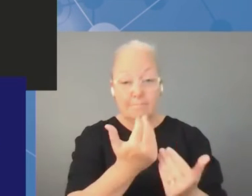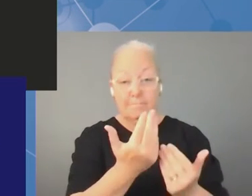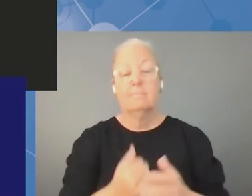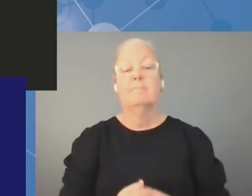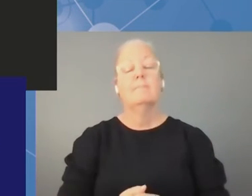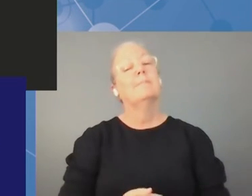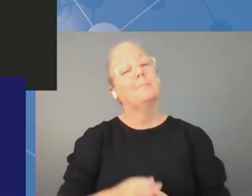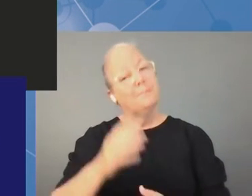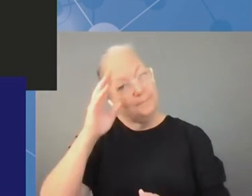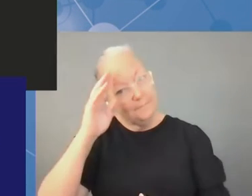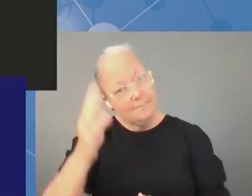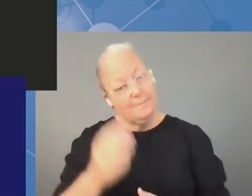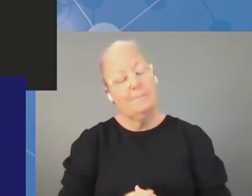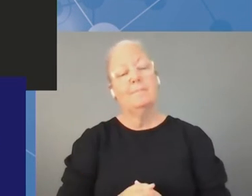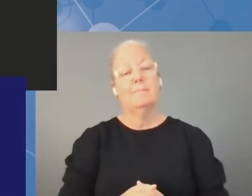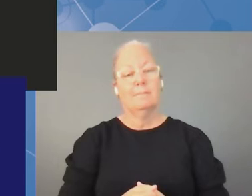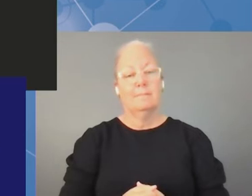Te oímos.